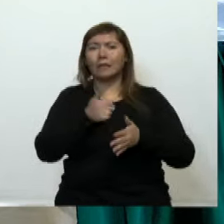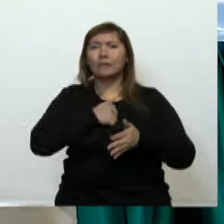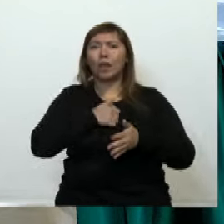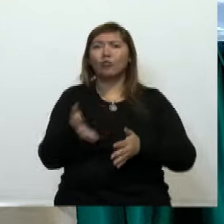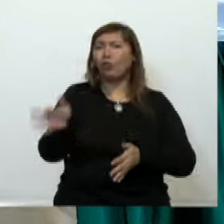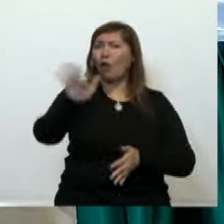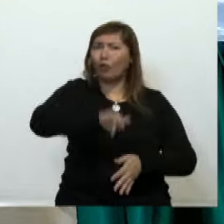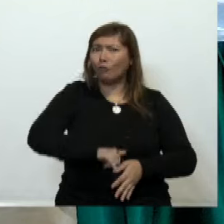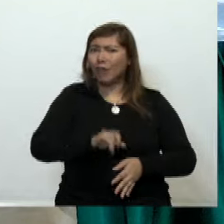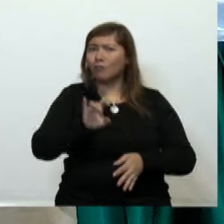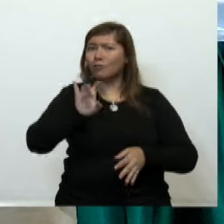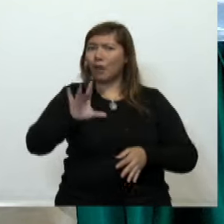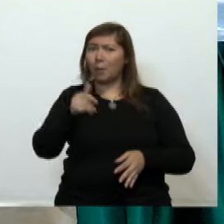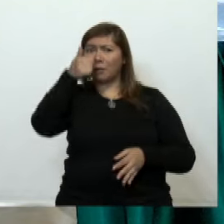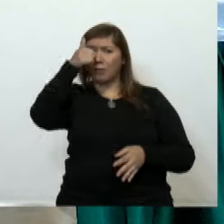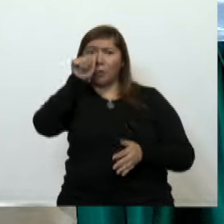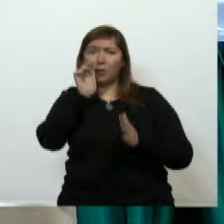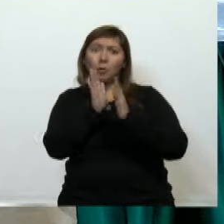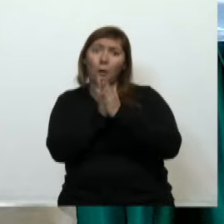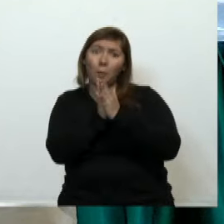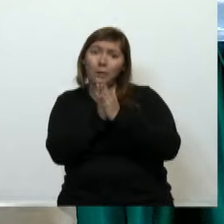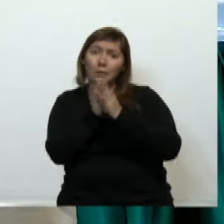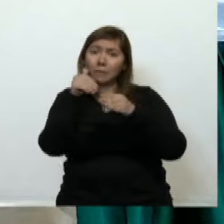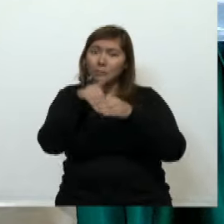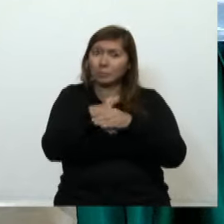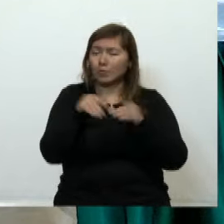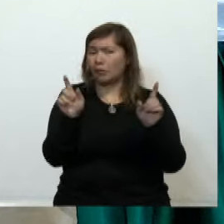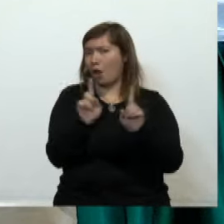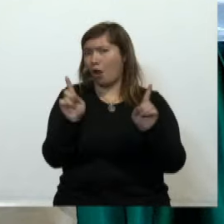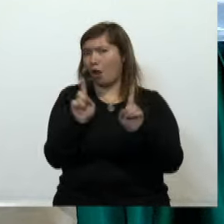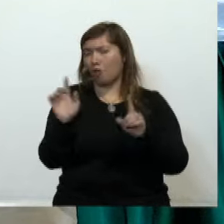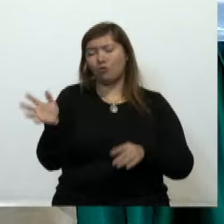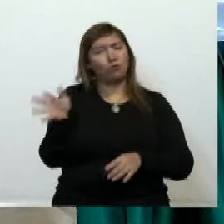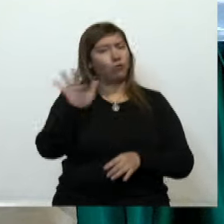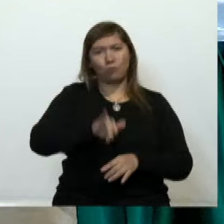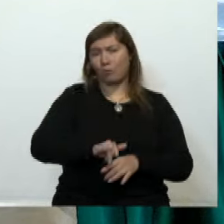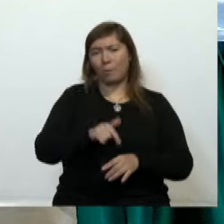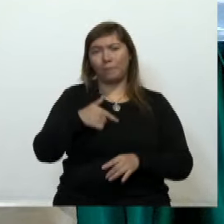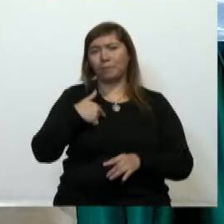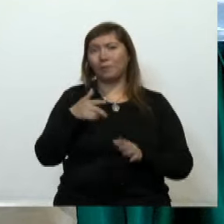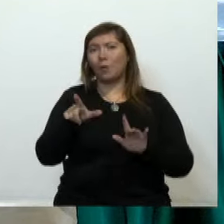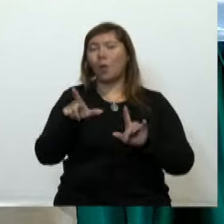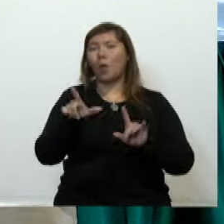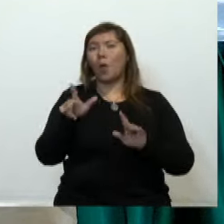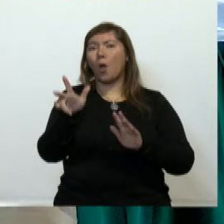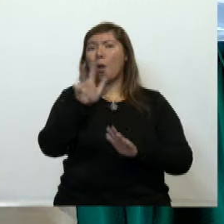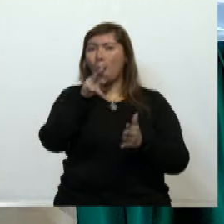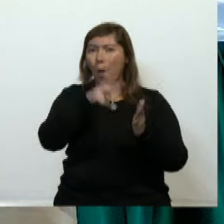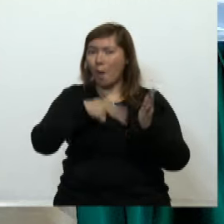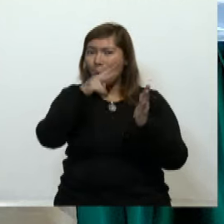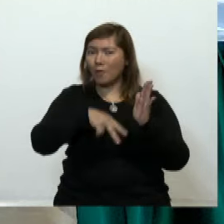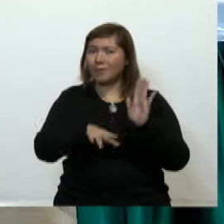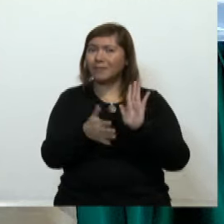los domingos en la misa. Como nos dice Aparecida, tenemos lo más lindo para compartir. Conocimos a